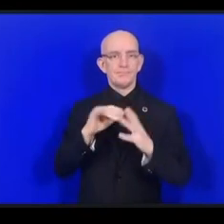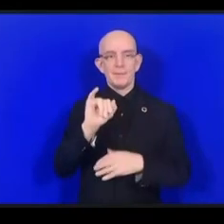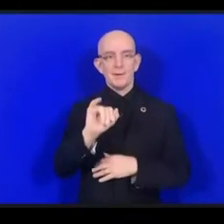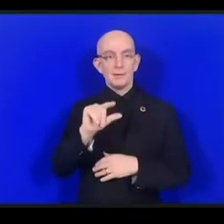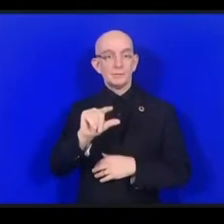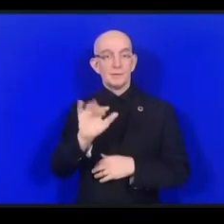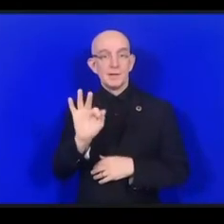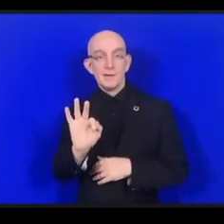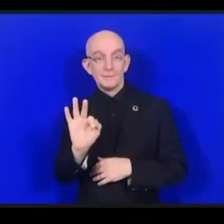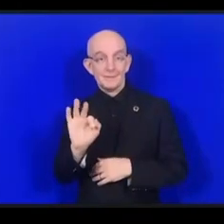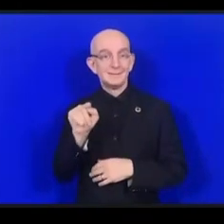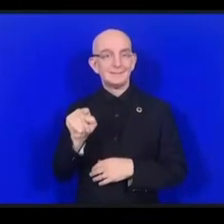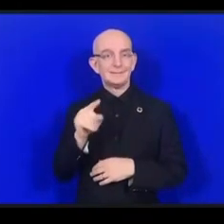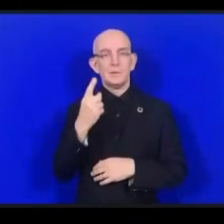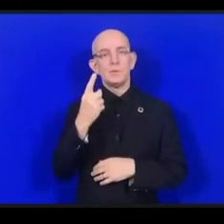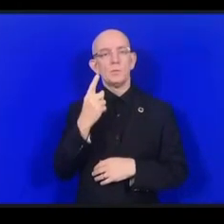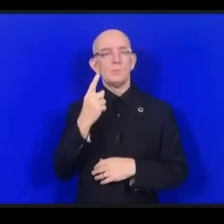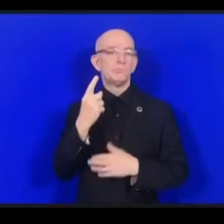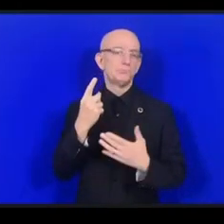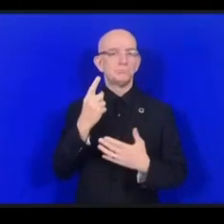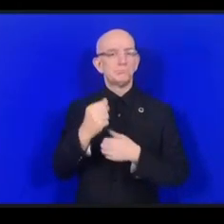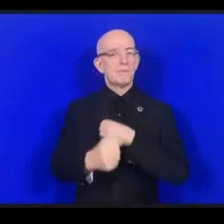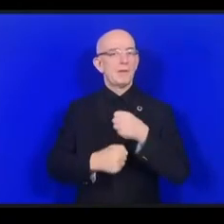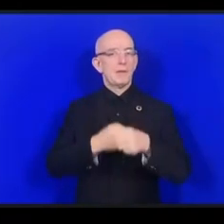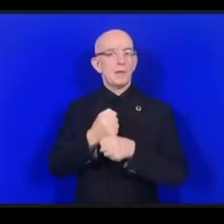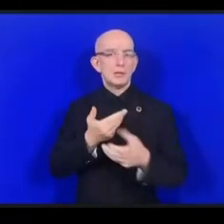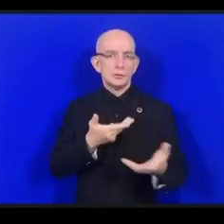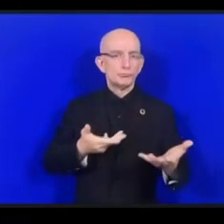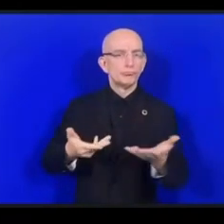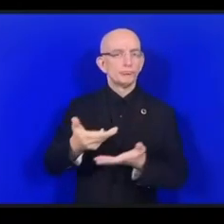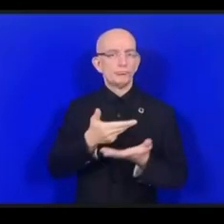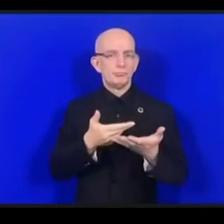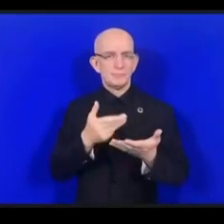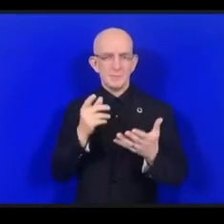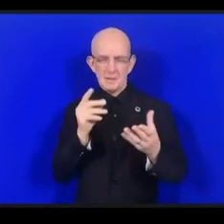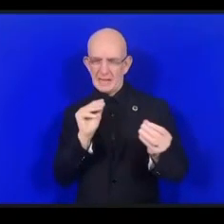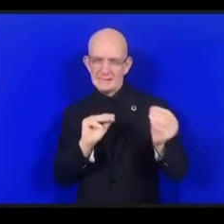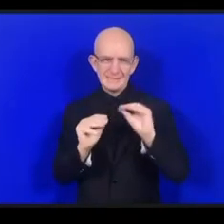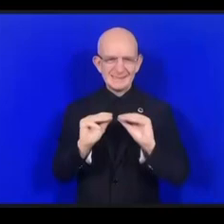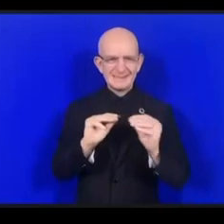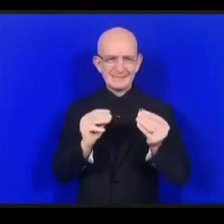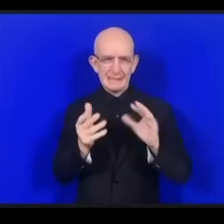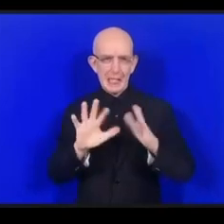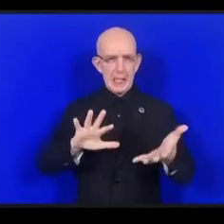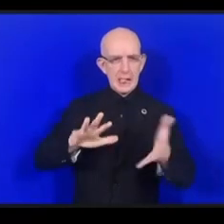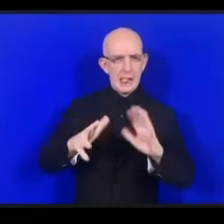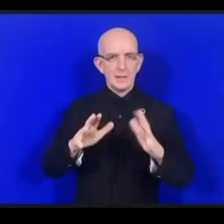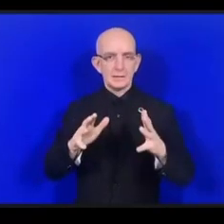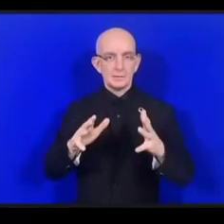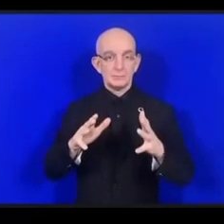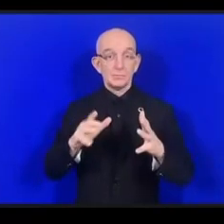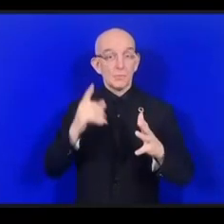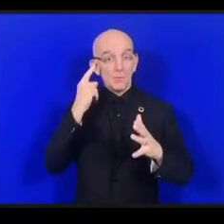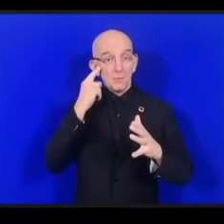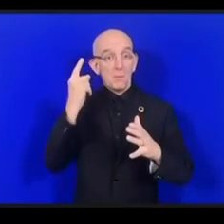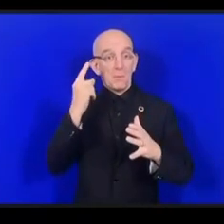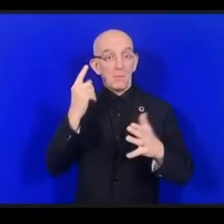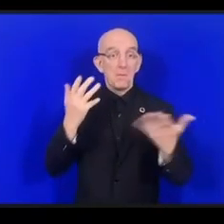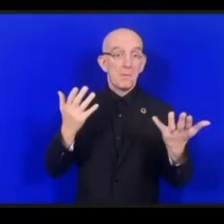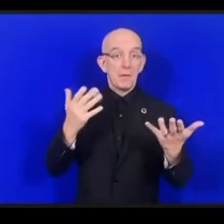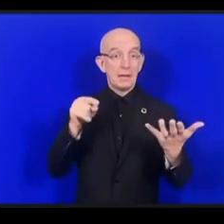ocurrió la brante idea de que quizás pueden surgir coaliciones dinámicas que personas de personas que trabajan sobre la misma